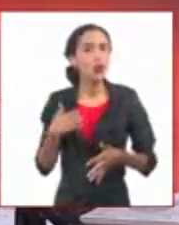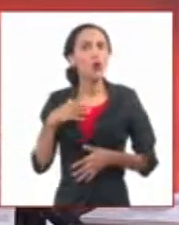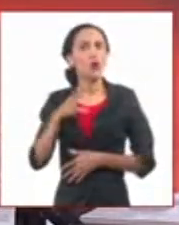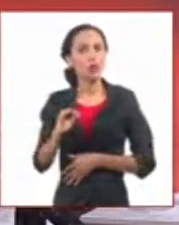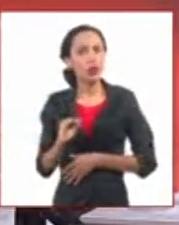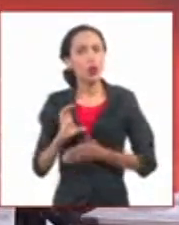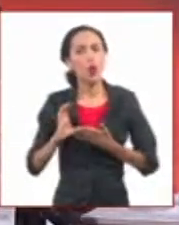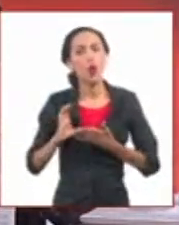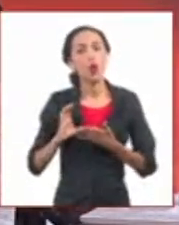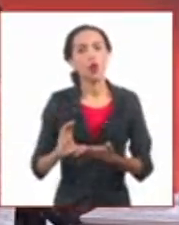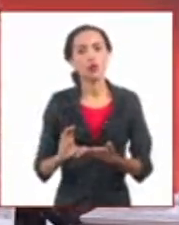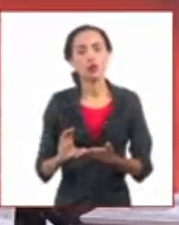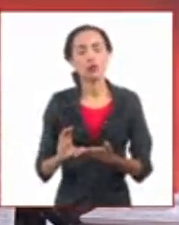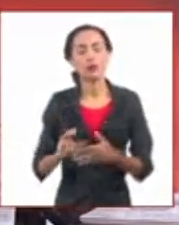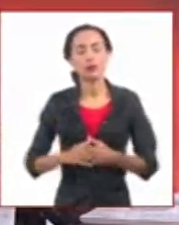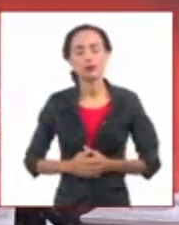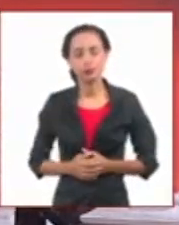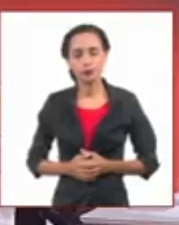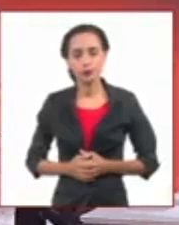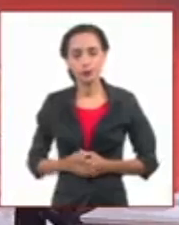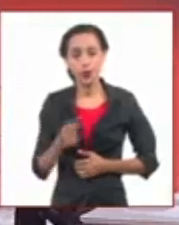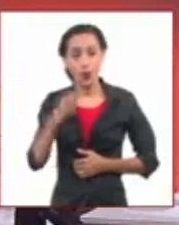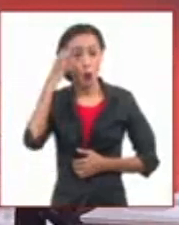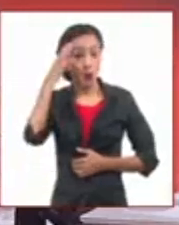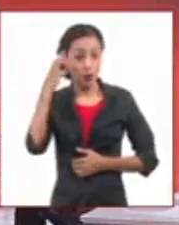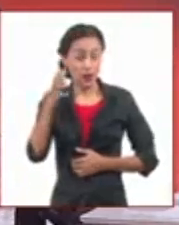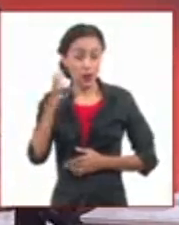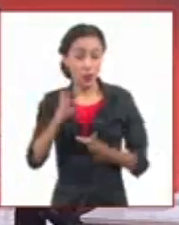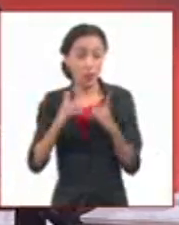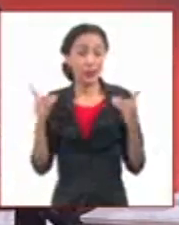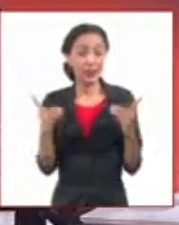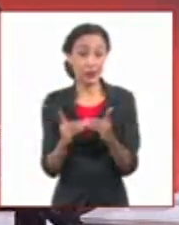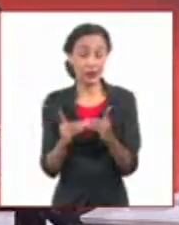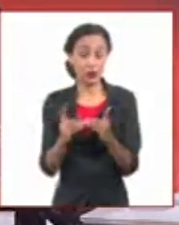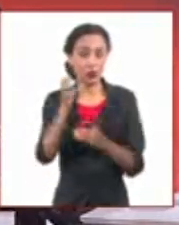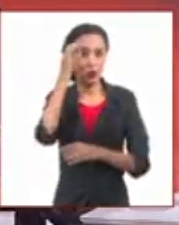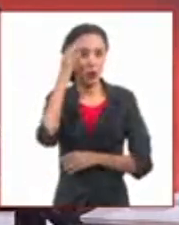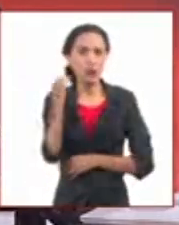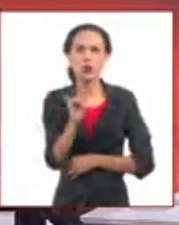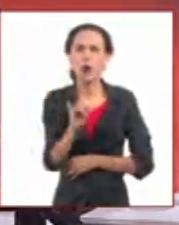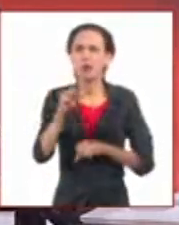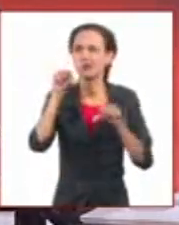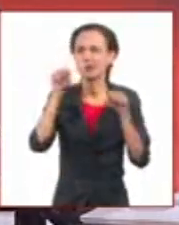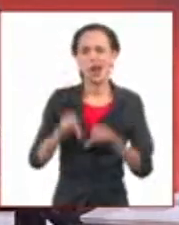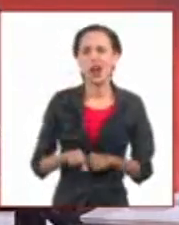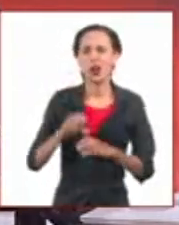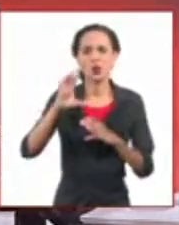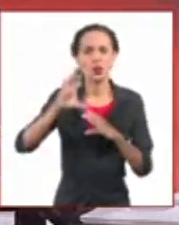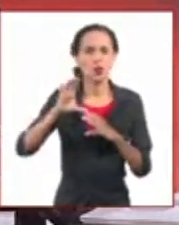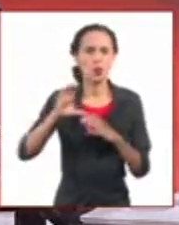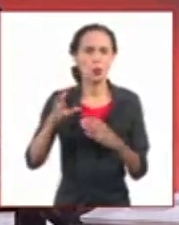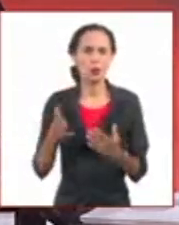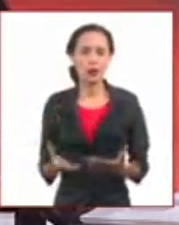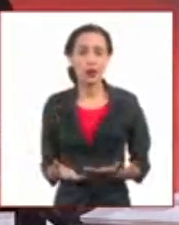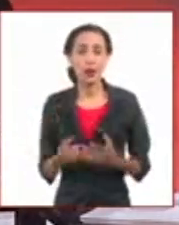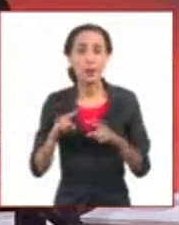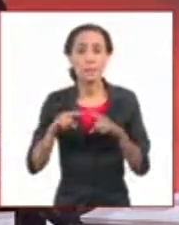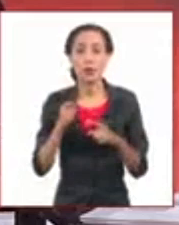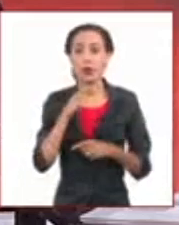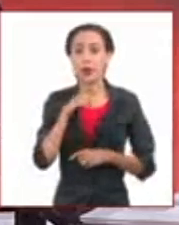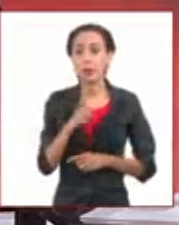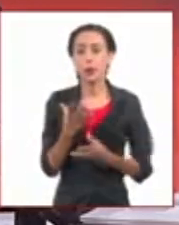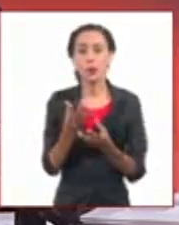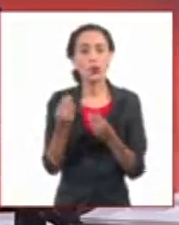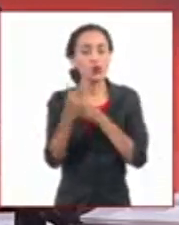un gobierno y un departamento de estado que llegan de algunas maneras debilitado esta cumbre debilitado también porque por ejemplo hay países en la